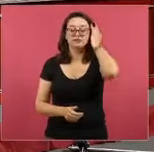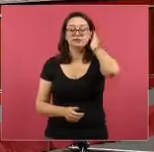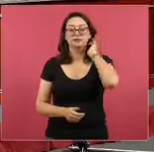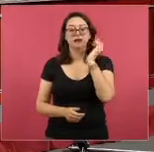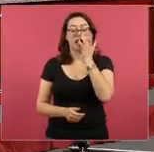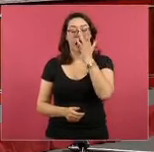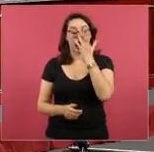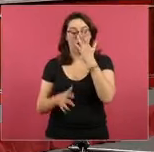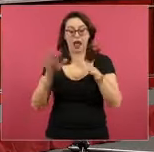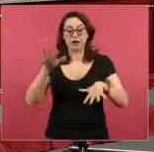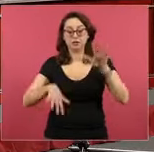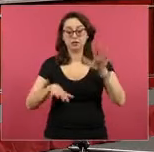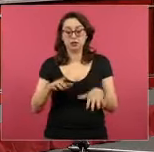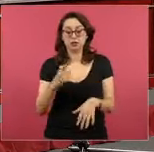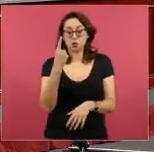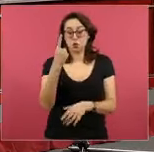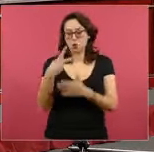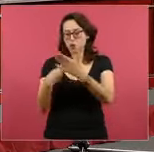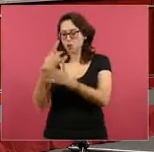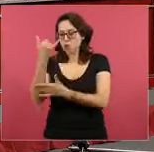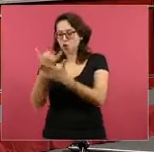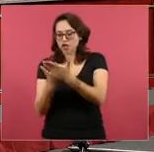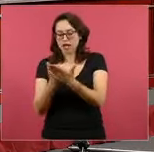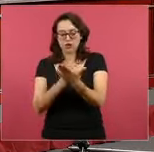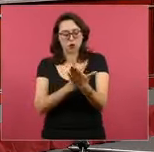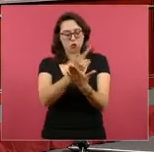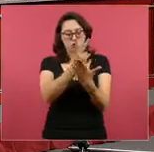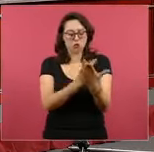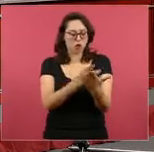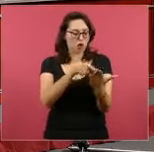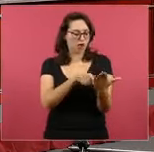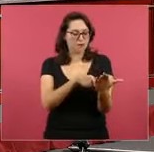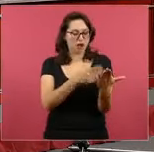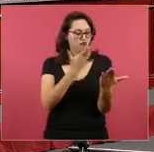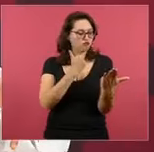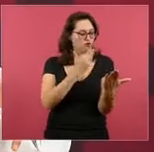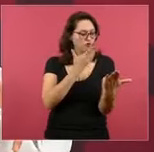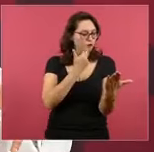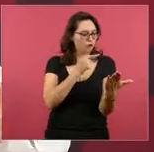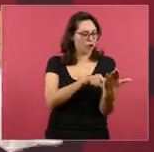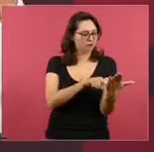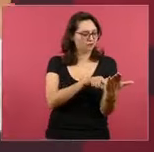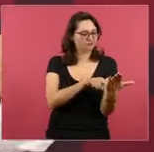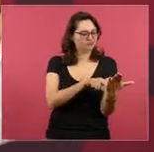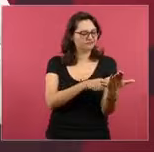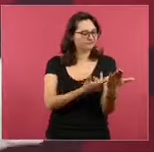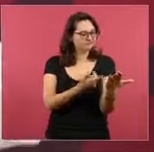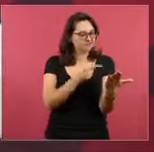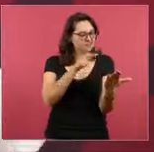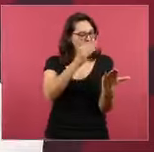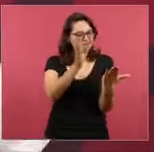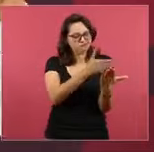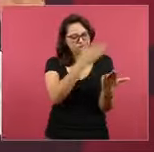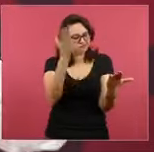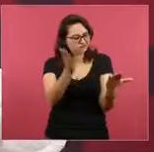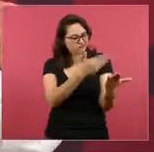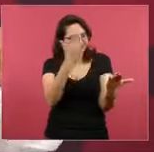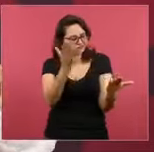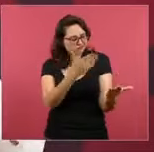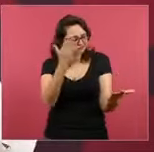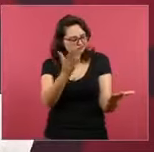un proyecto que no venía establecido aquí en el libro de texto, pero yo lo desarrollé y ahí pude